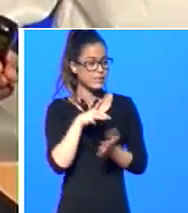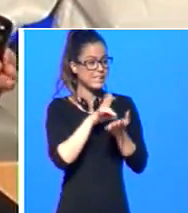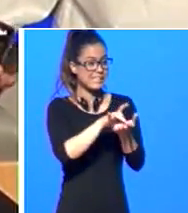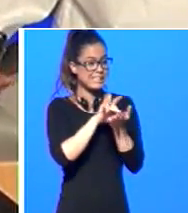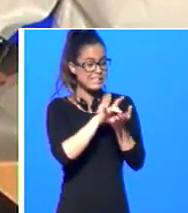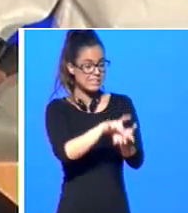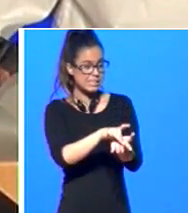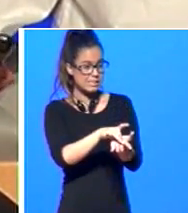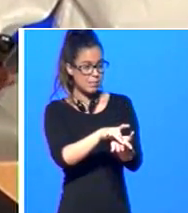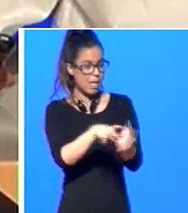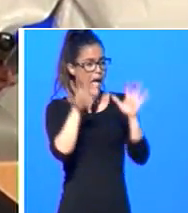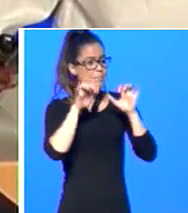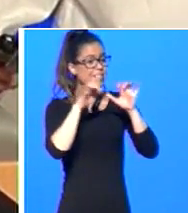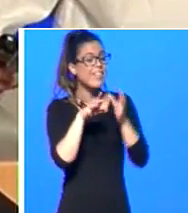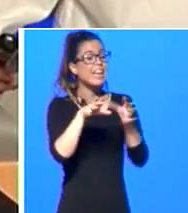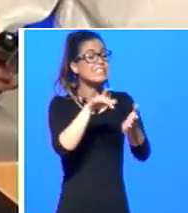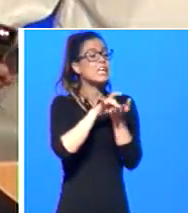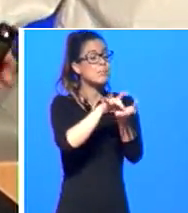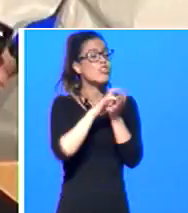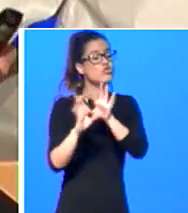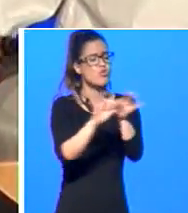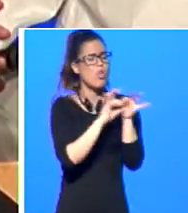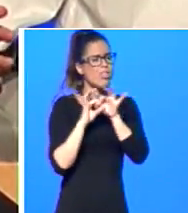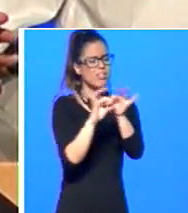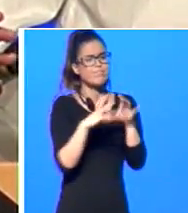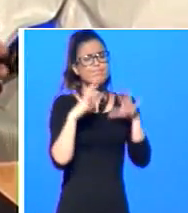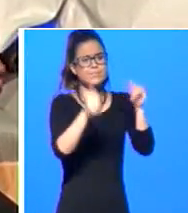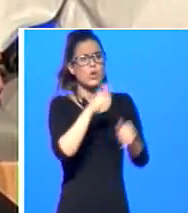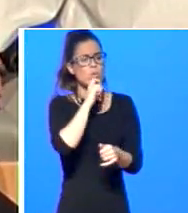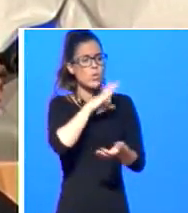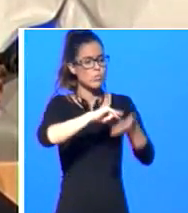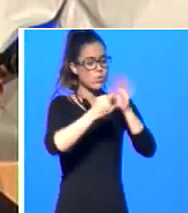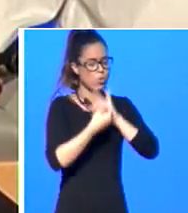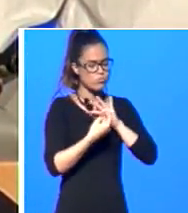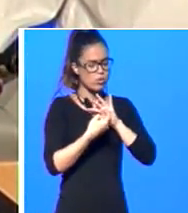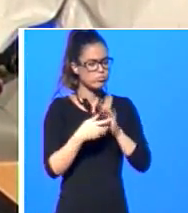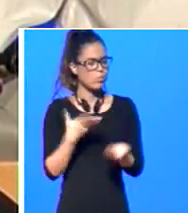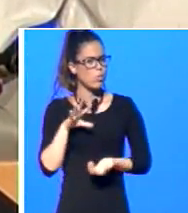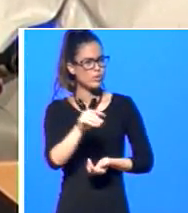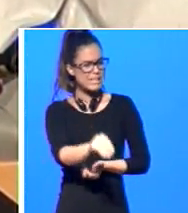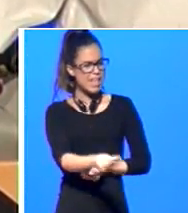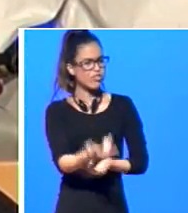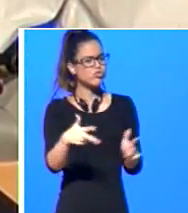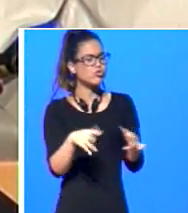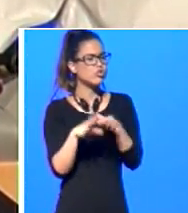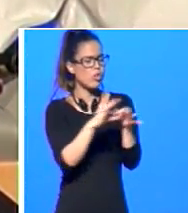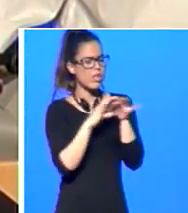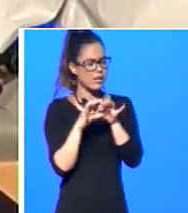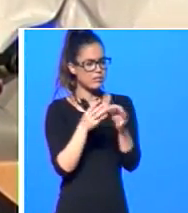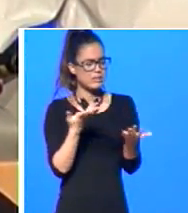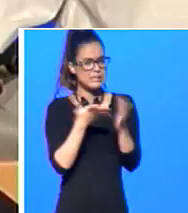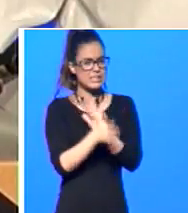el aprendizaje servicio solidario parte de un proyecto de utilidad social. Se trata de proyectos, por decirlo, con